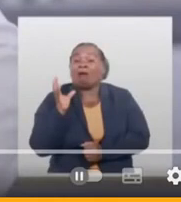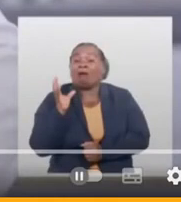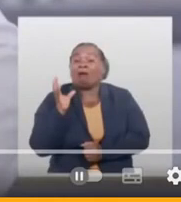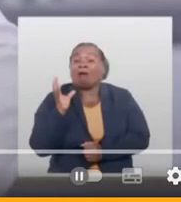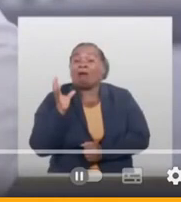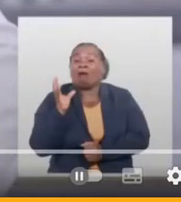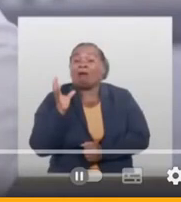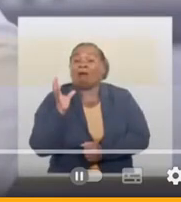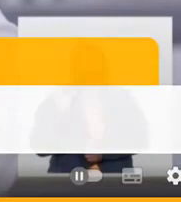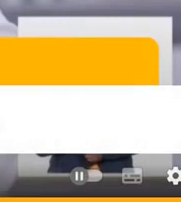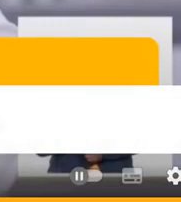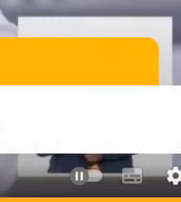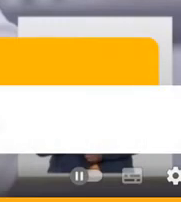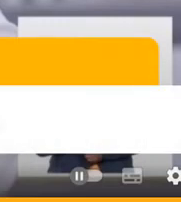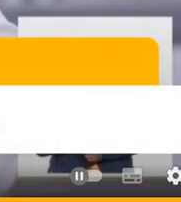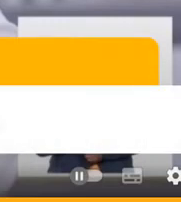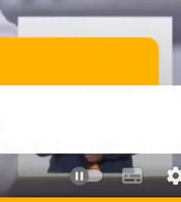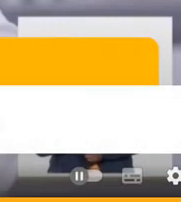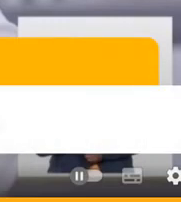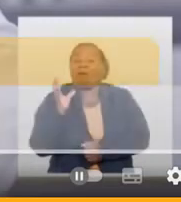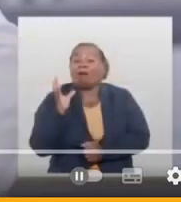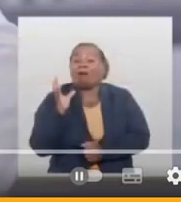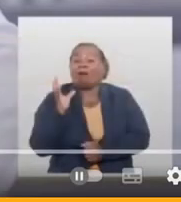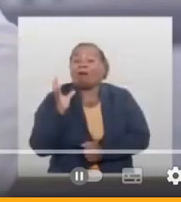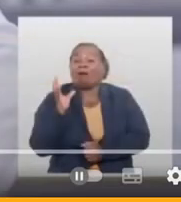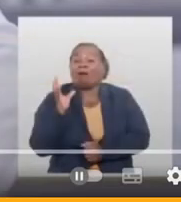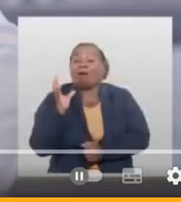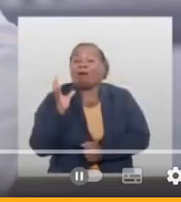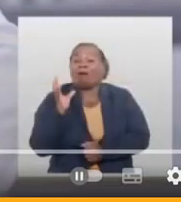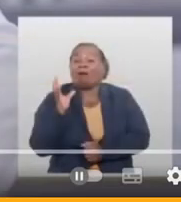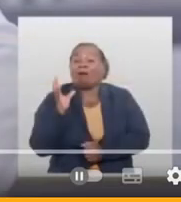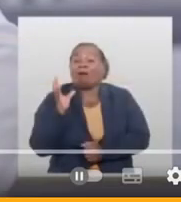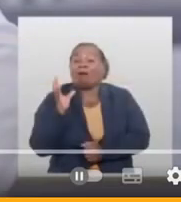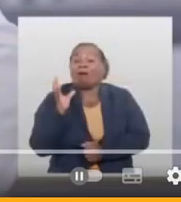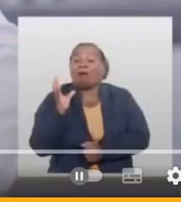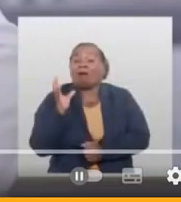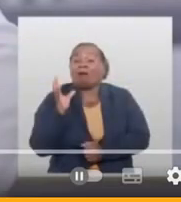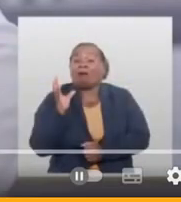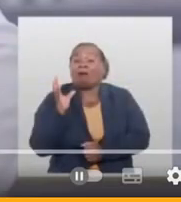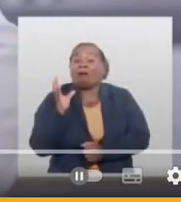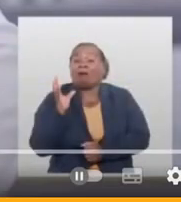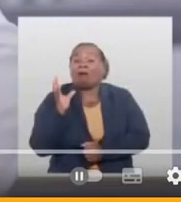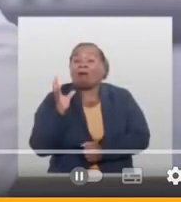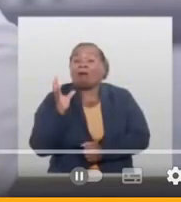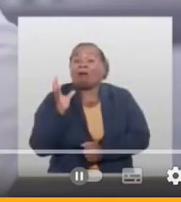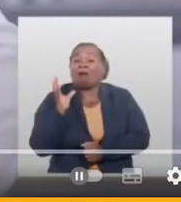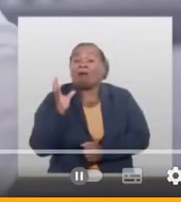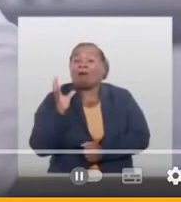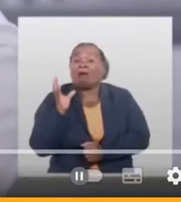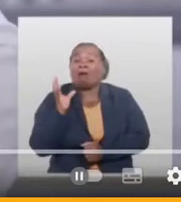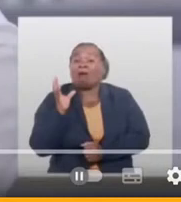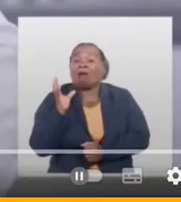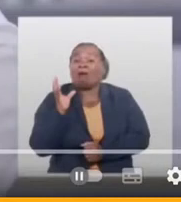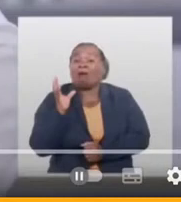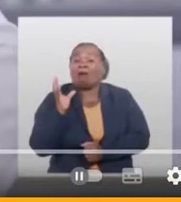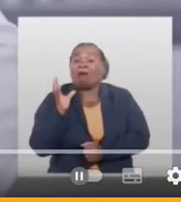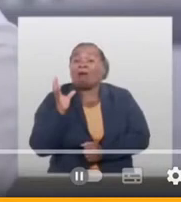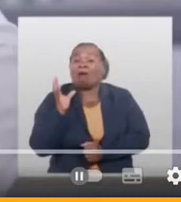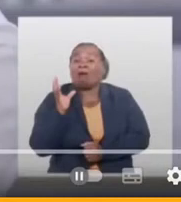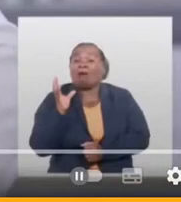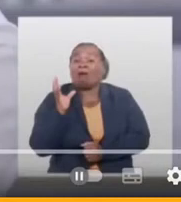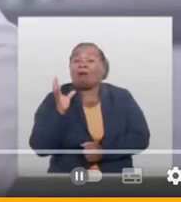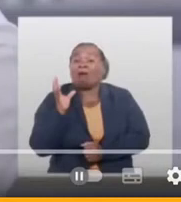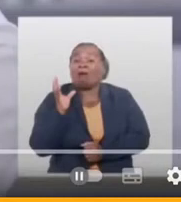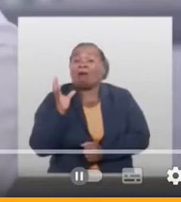segunda, en latín se llama así. Como el ad hominem es cuando alguien te ataca por tus rasgos personales o cosas así, como que yo te